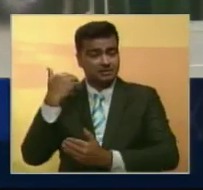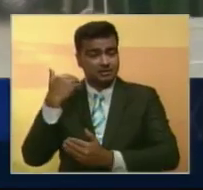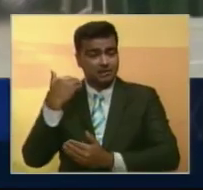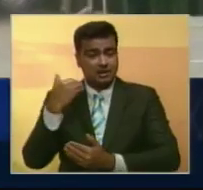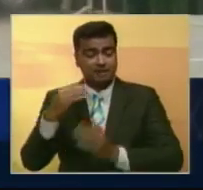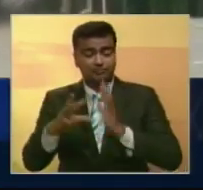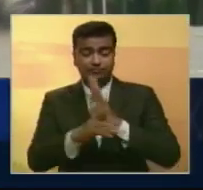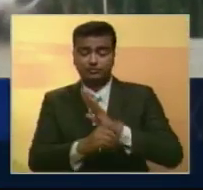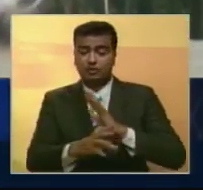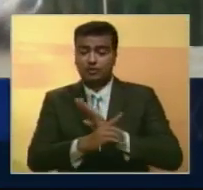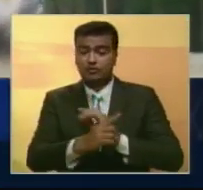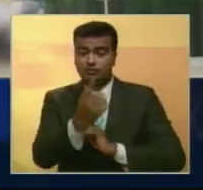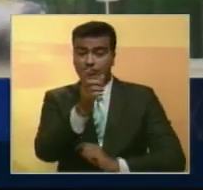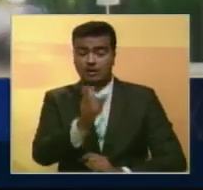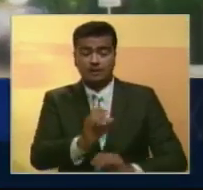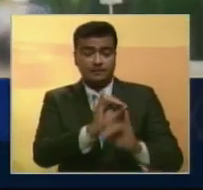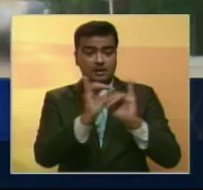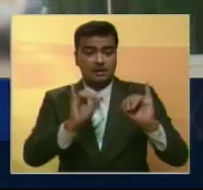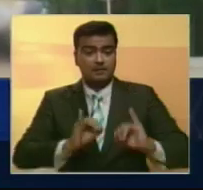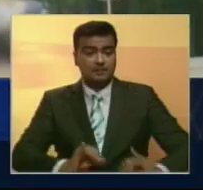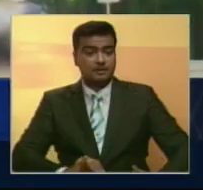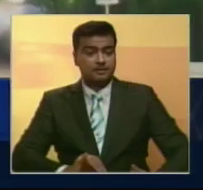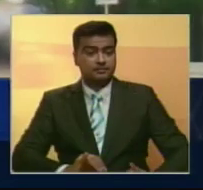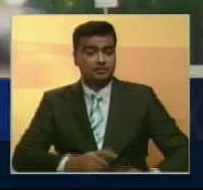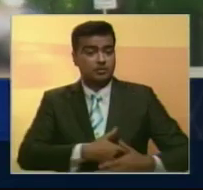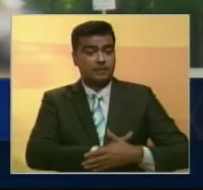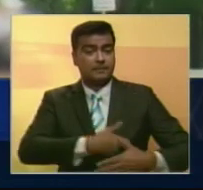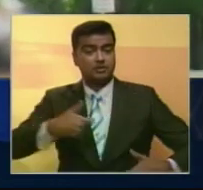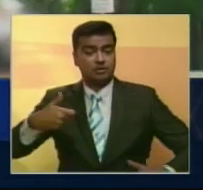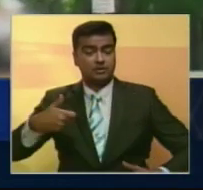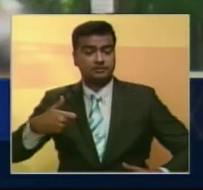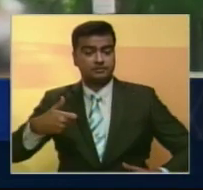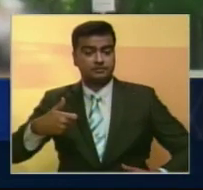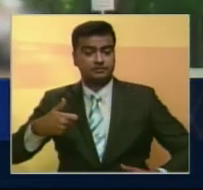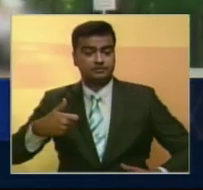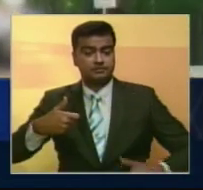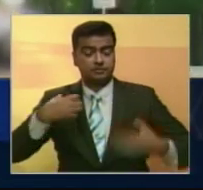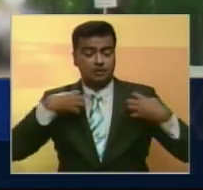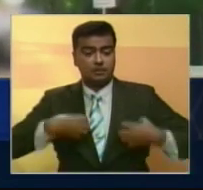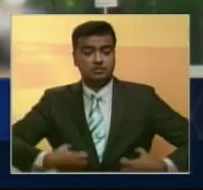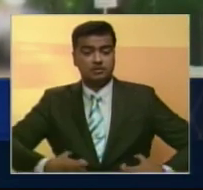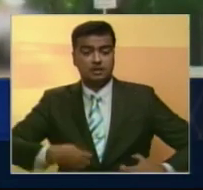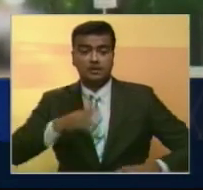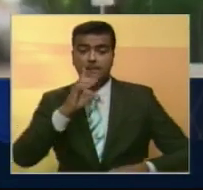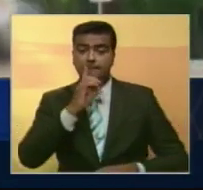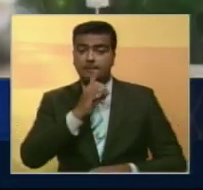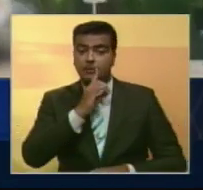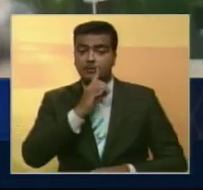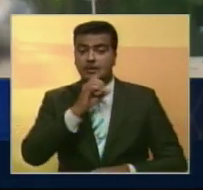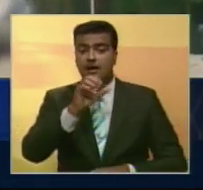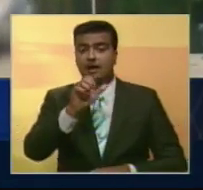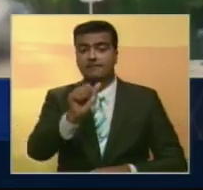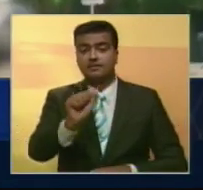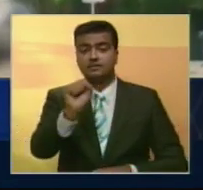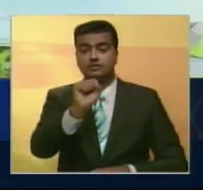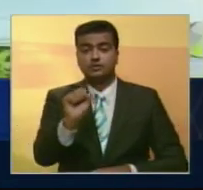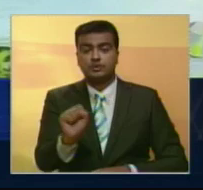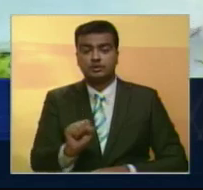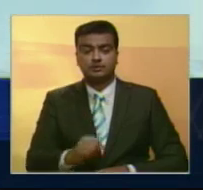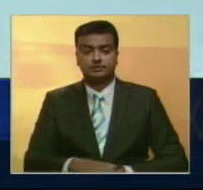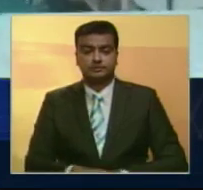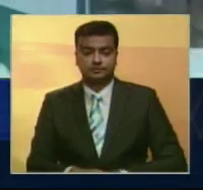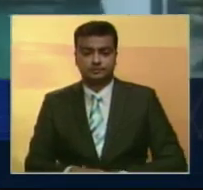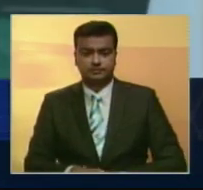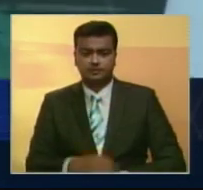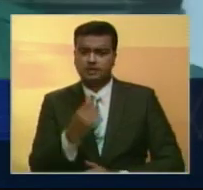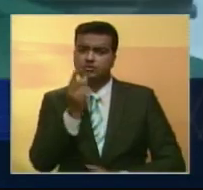Uno de ellos aparece en las imágenes del atentado portando una pistola y una mochila y responde al nombre de Afi Sunankin,